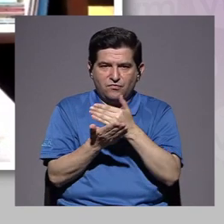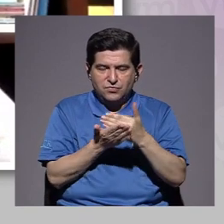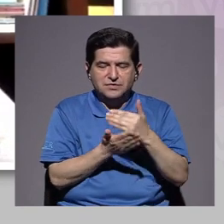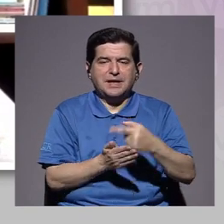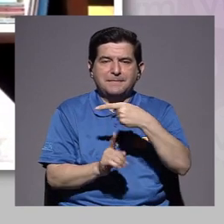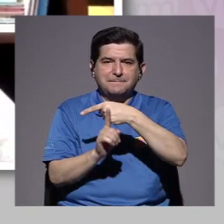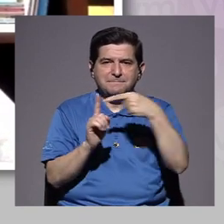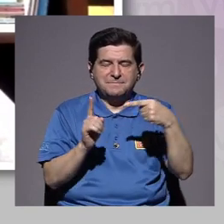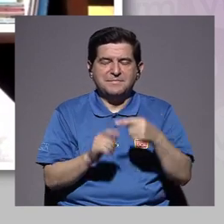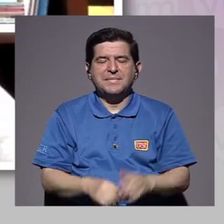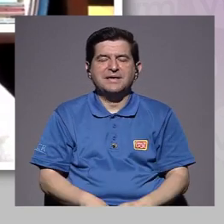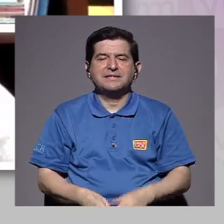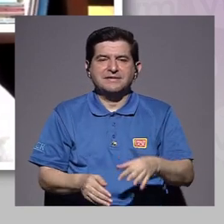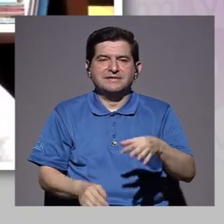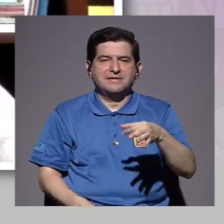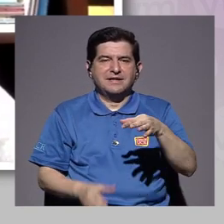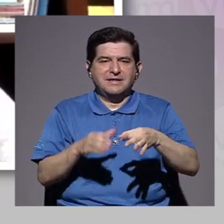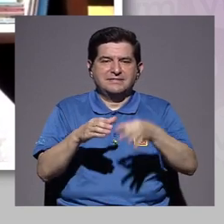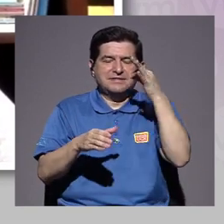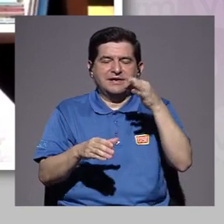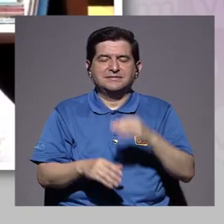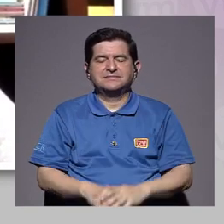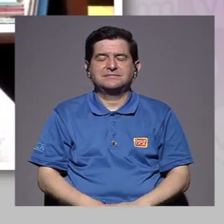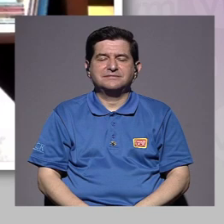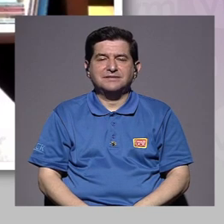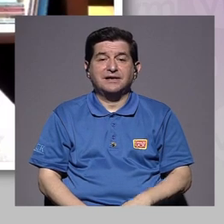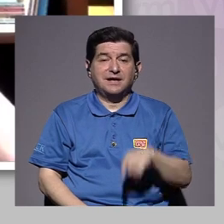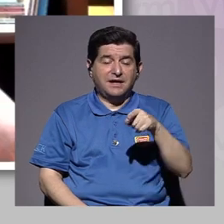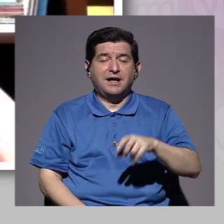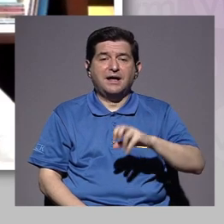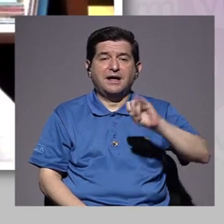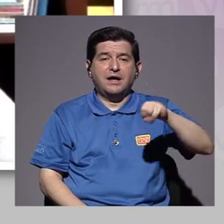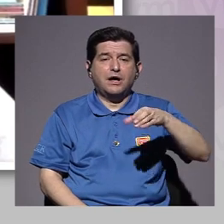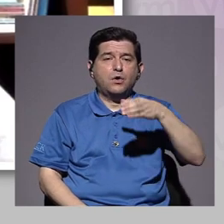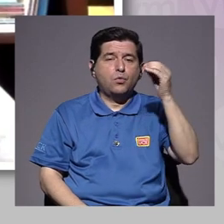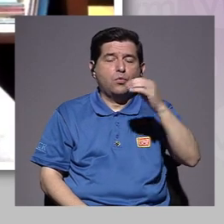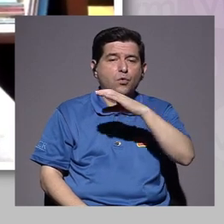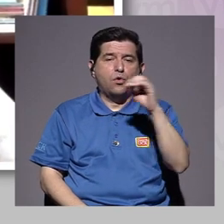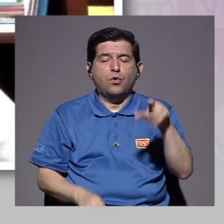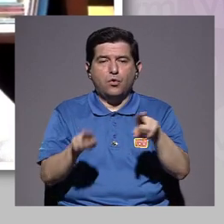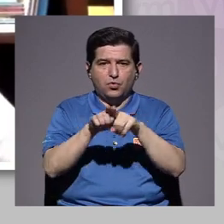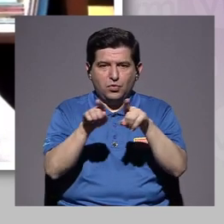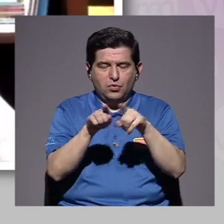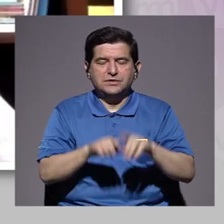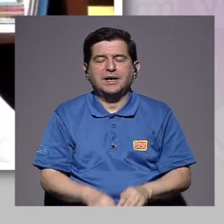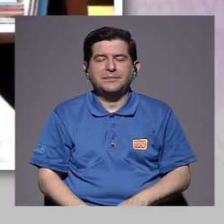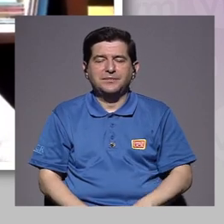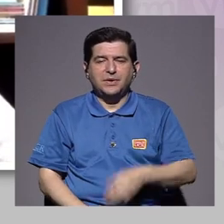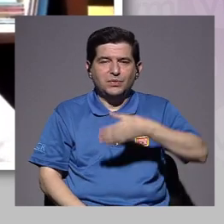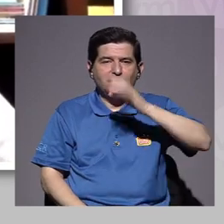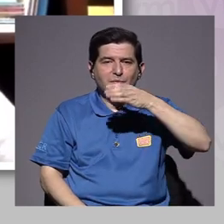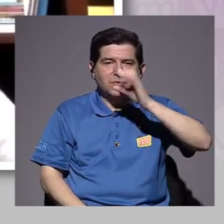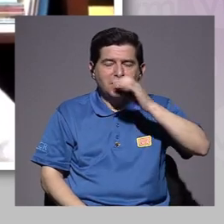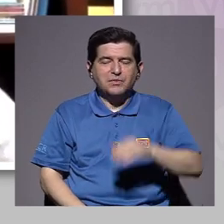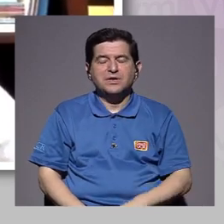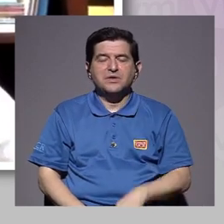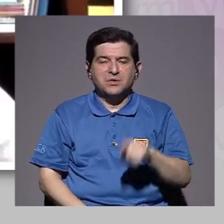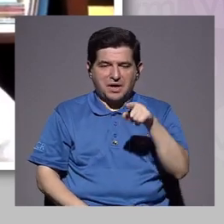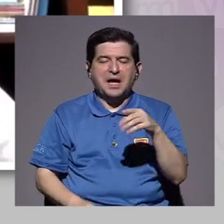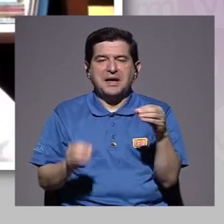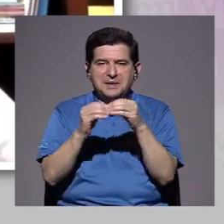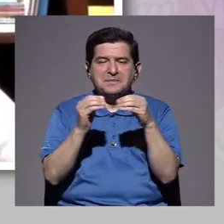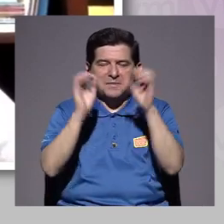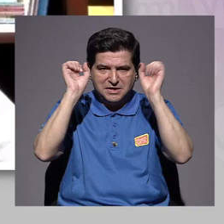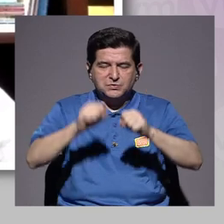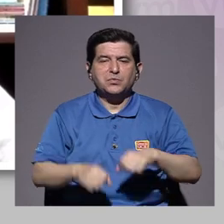taza de jugo o una taza de fresco, porque el fresco es como el jugo que le agregué agua, entonces se hace más cantidad, entonces tengo derecho a un poquito